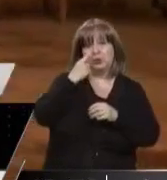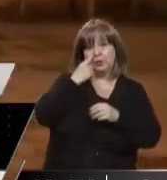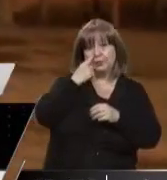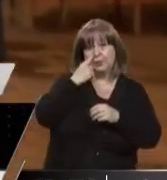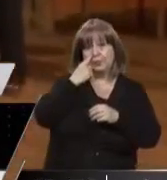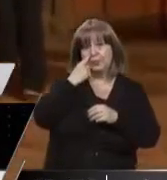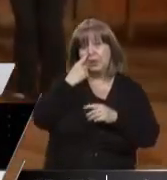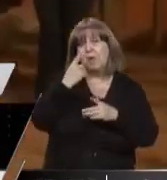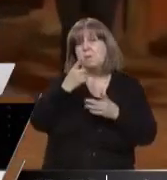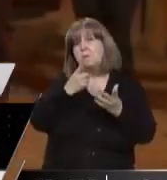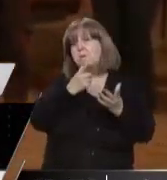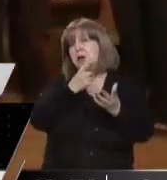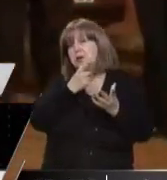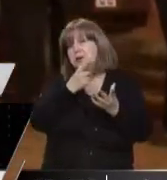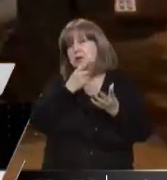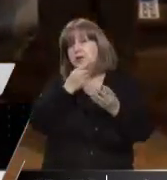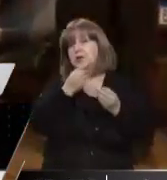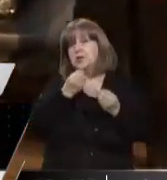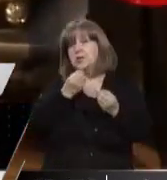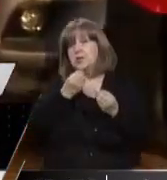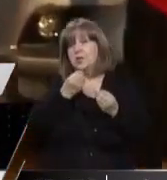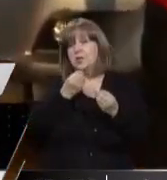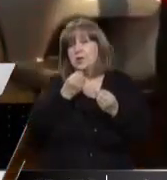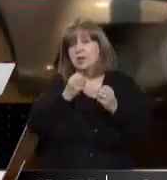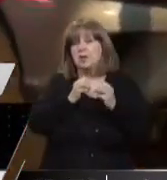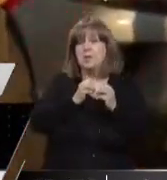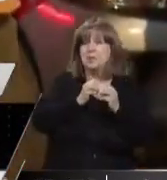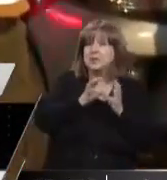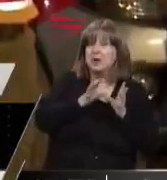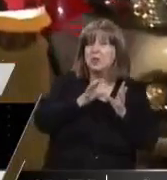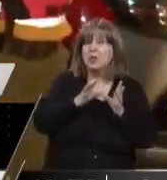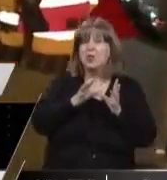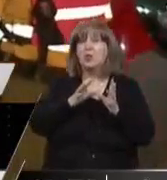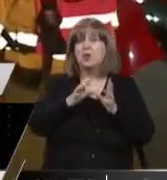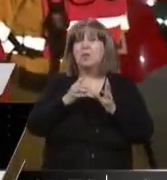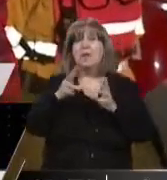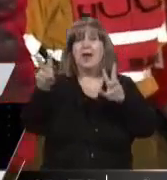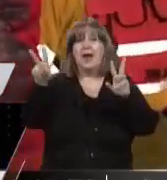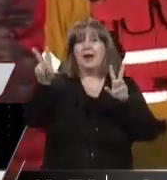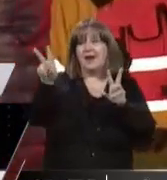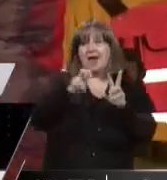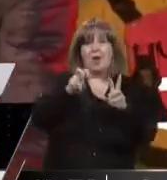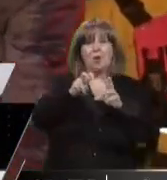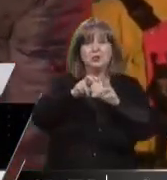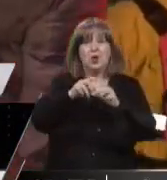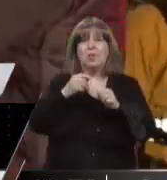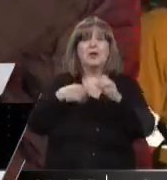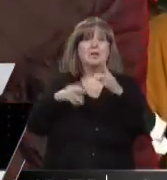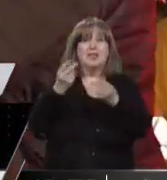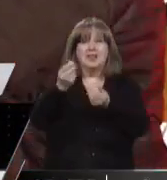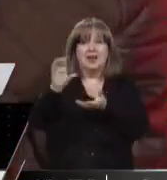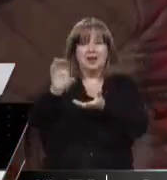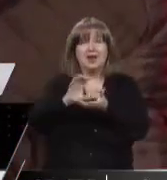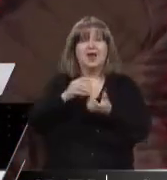idea de ver de qué manera podemos tener mayores recursos en el momento de mayor trabajo, ¿no? Que